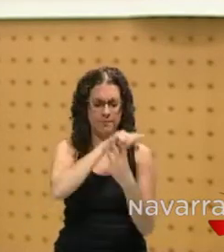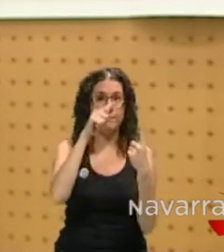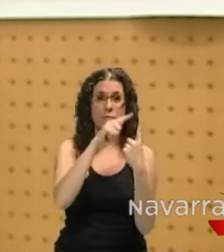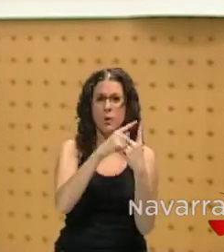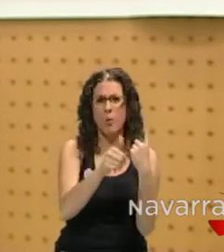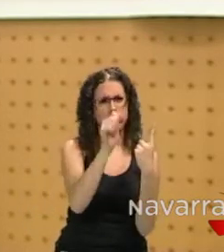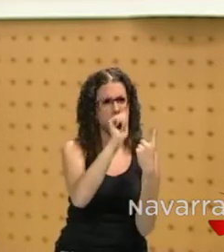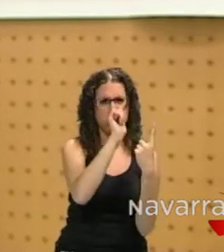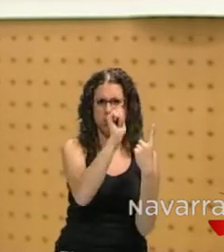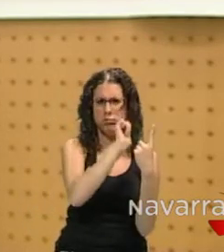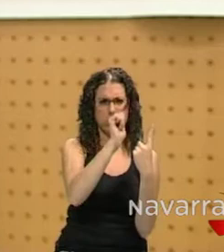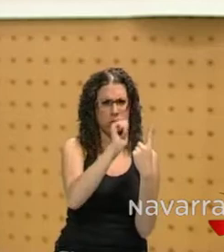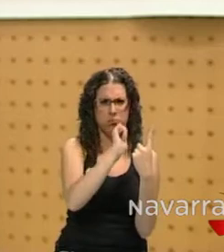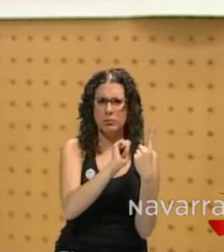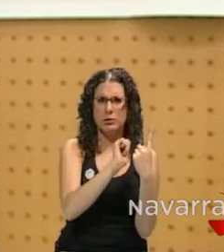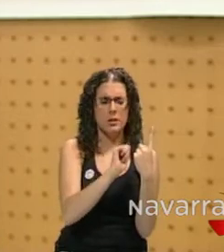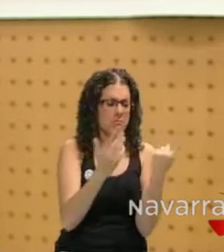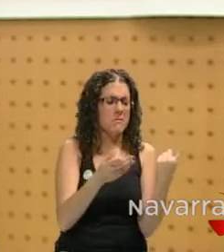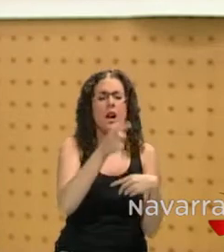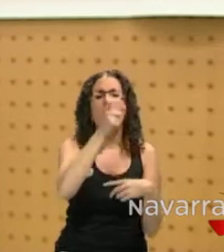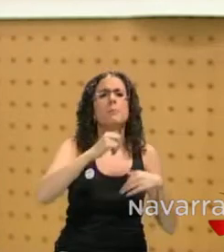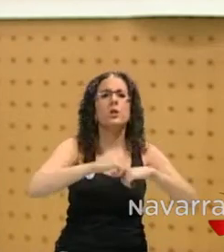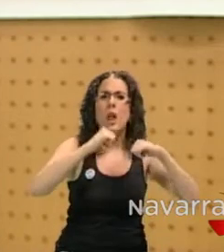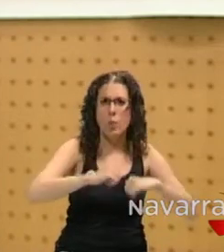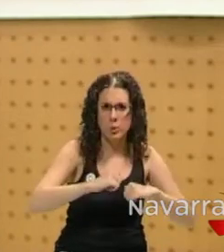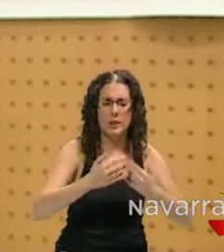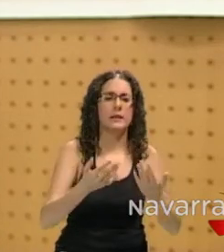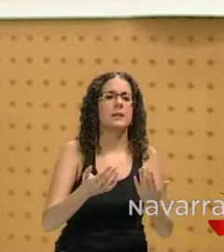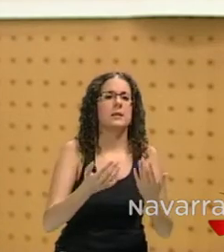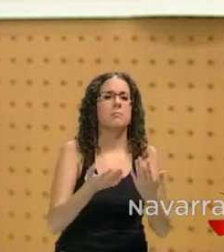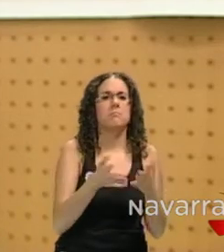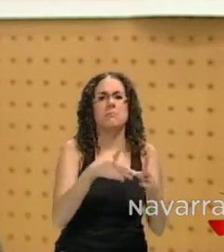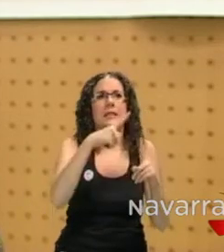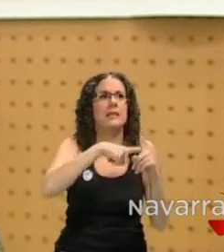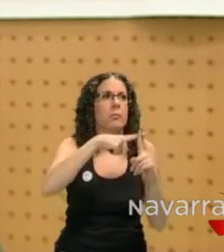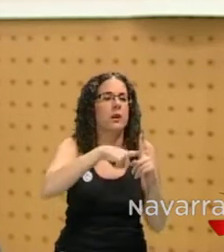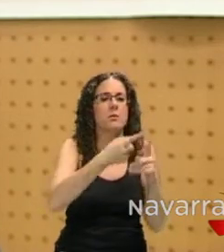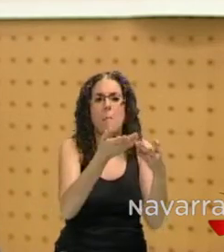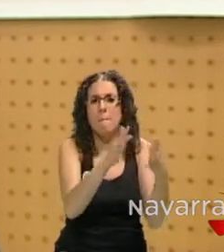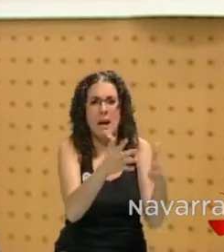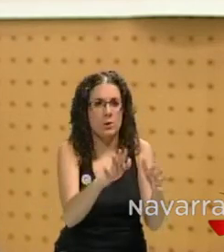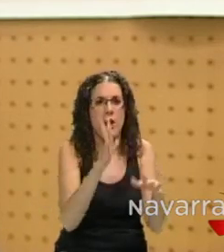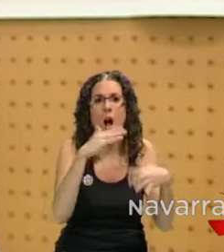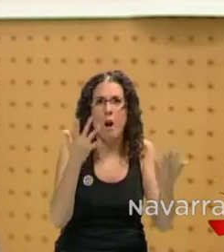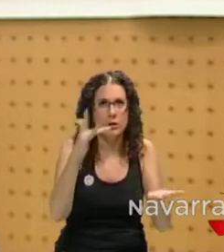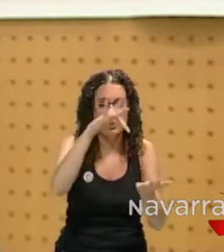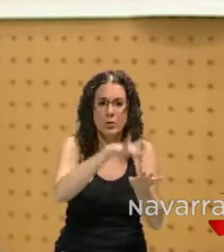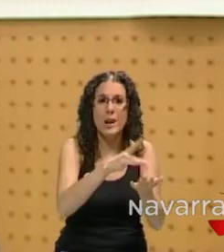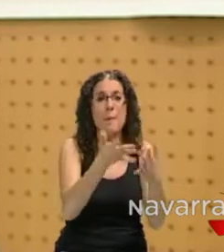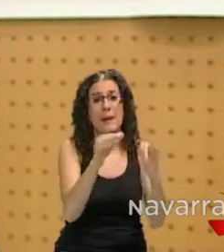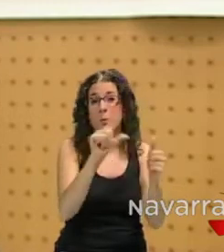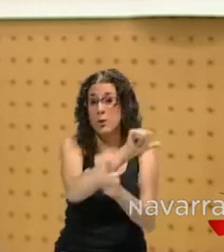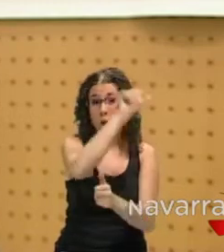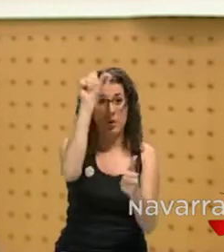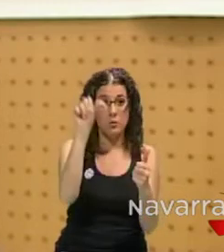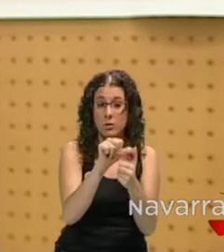¿vale? Un adulto en las temperaturas que más o menos se manejan en nuestro entorno viene a perder como 2